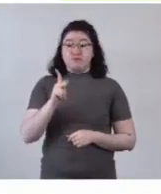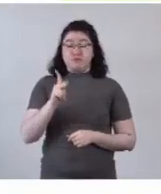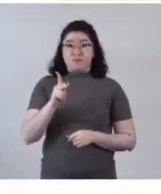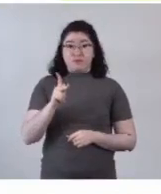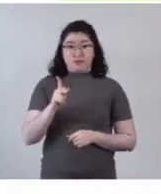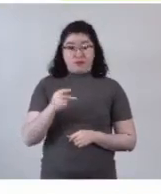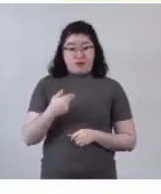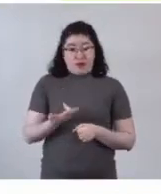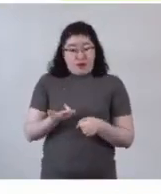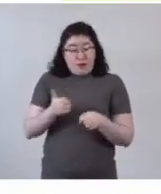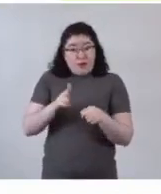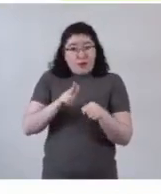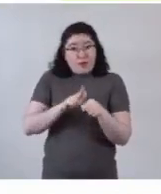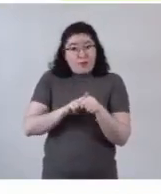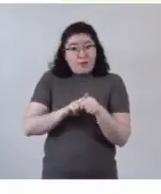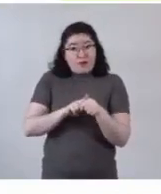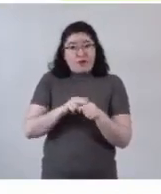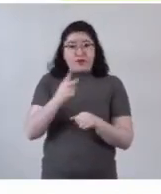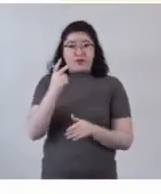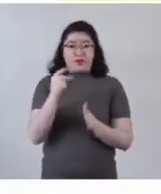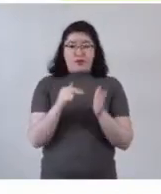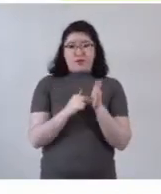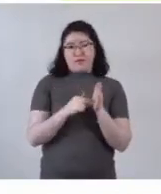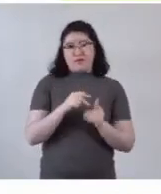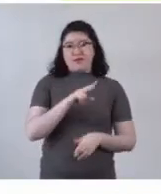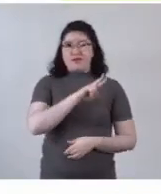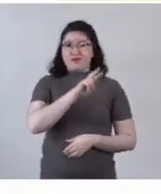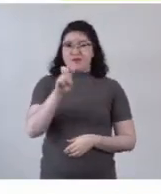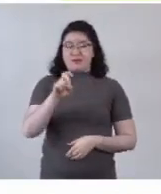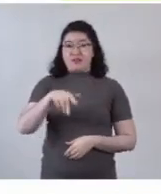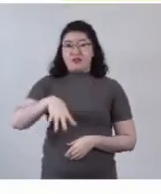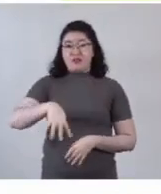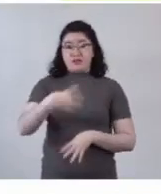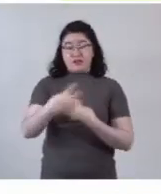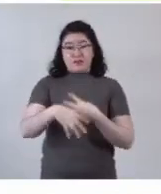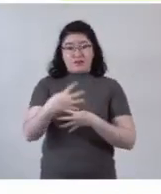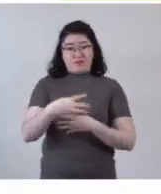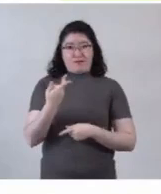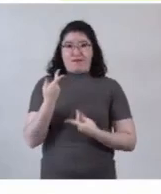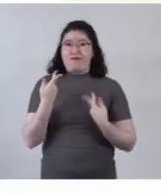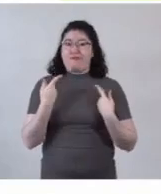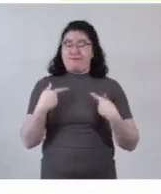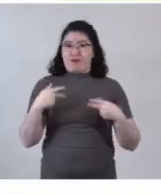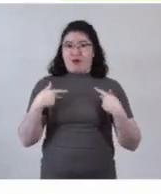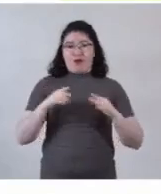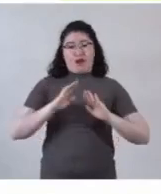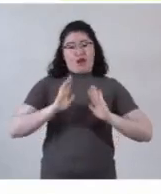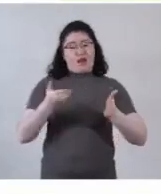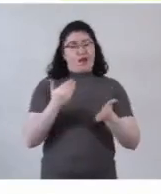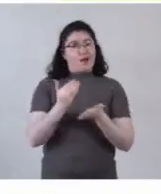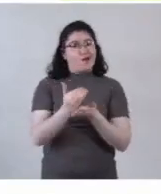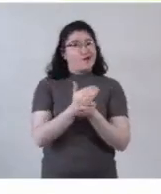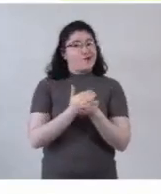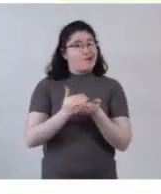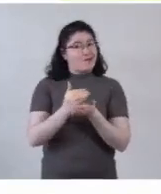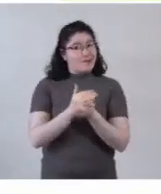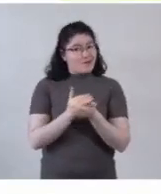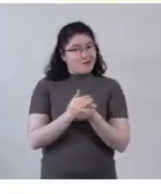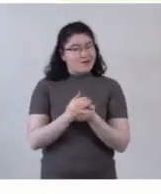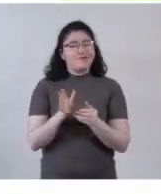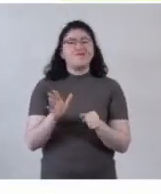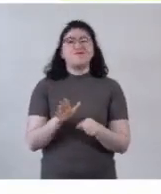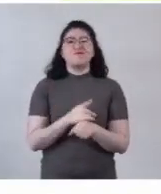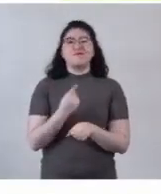todos estos hospitales 2,214 personas que se han recuperado y que han salido de los hospitales, y esto es gracias